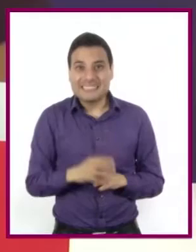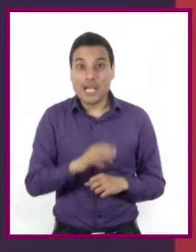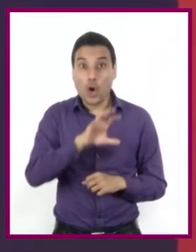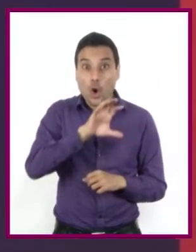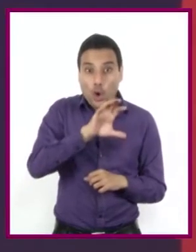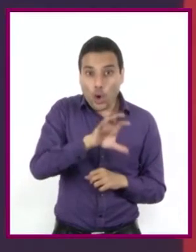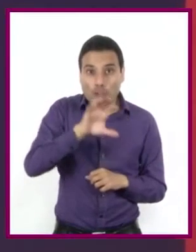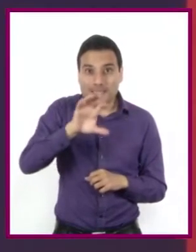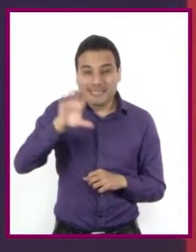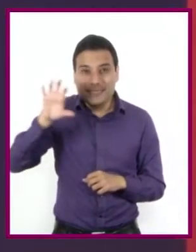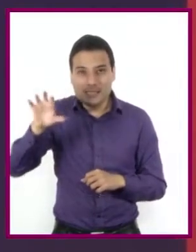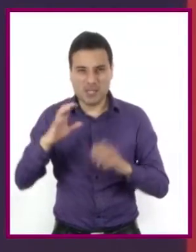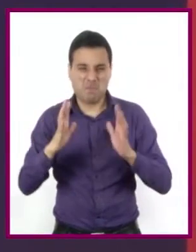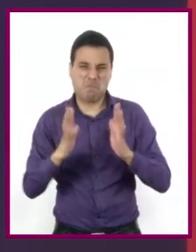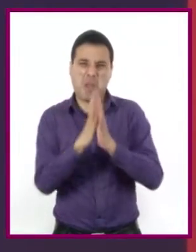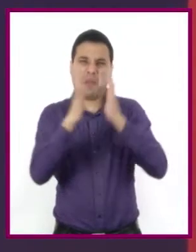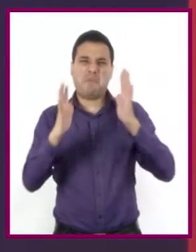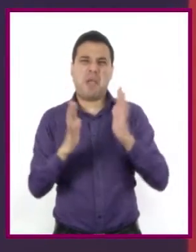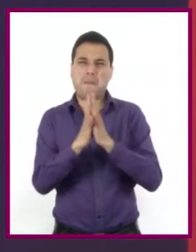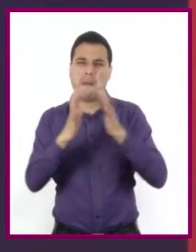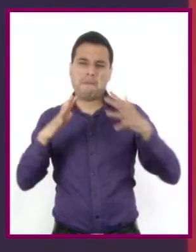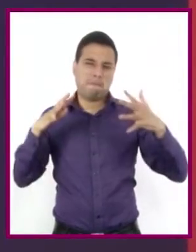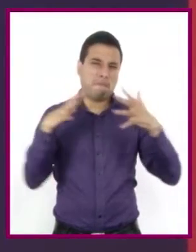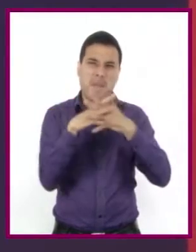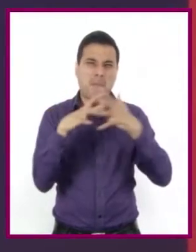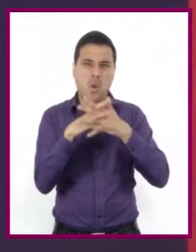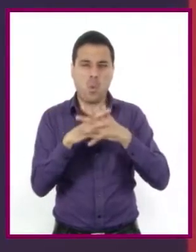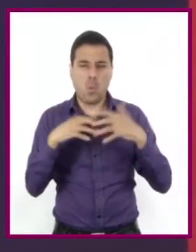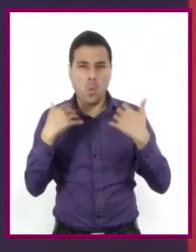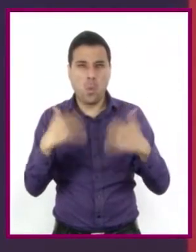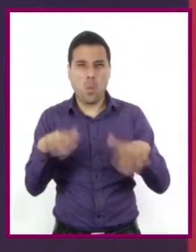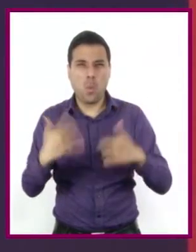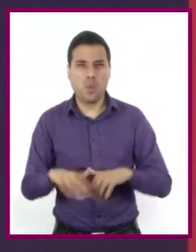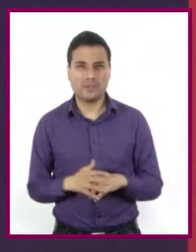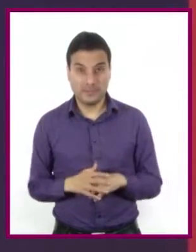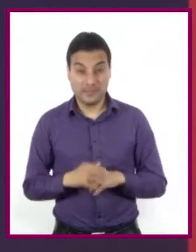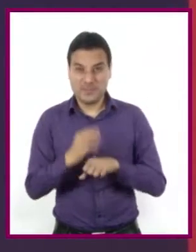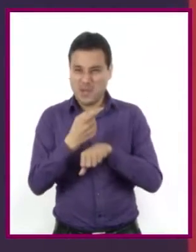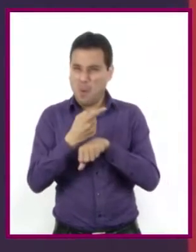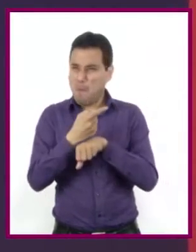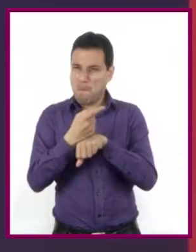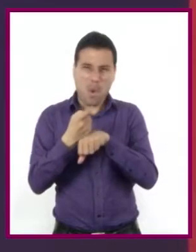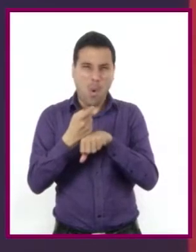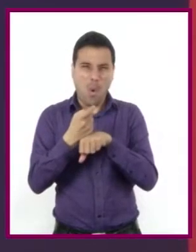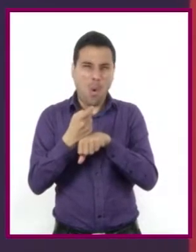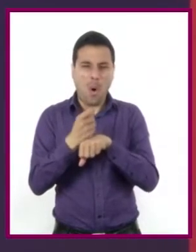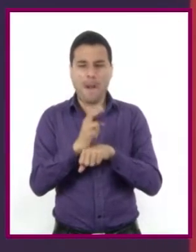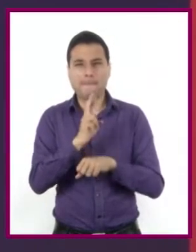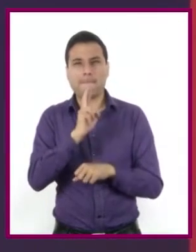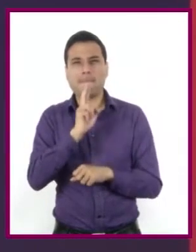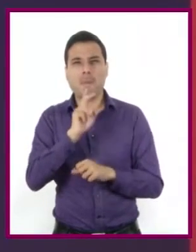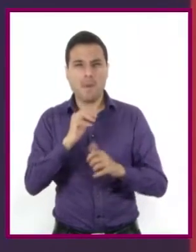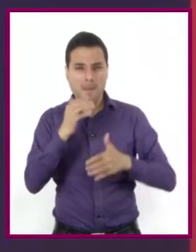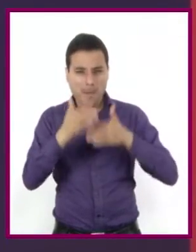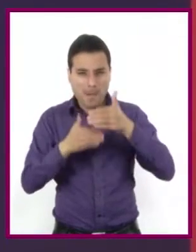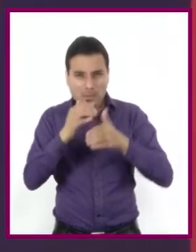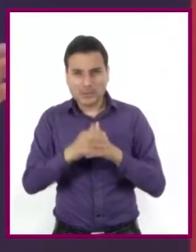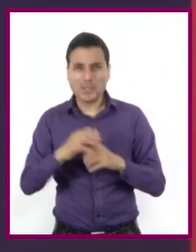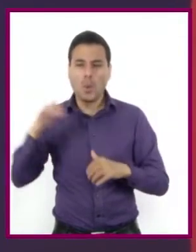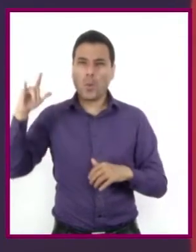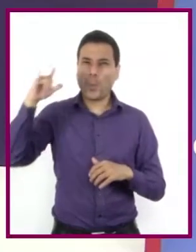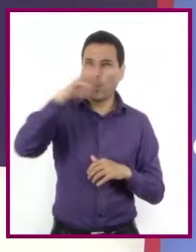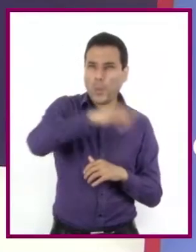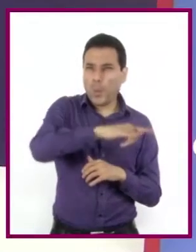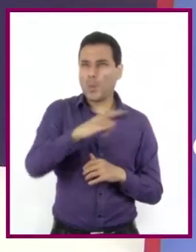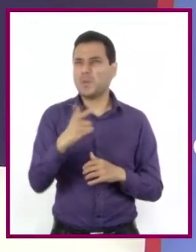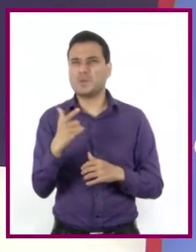su elevado número de participantes, el perfeccionamiento del armamento, sus numerosos frentes por aire,